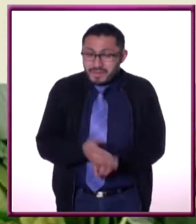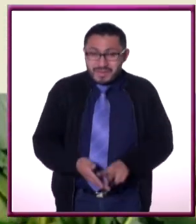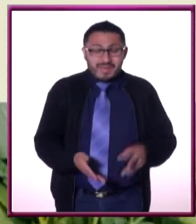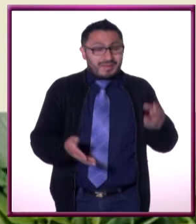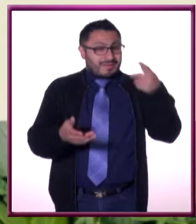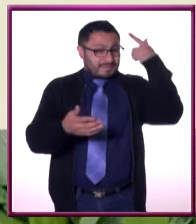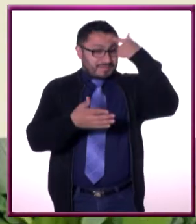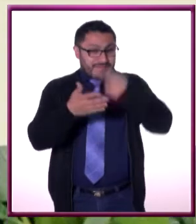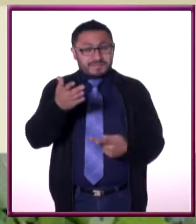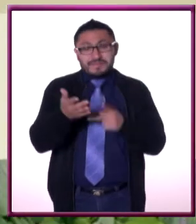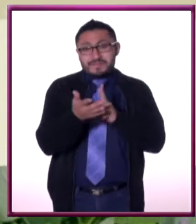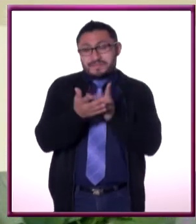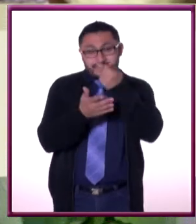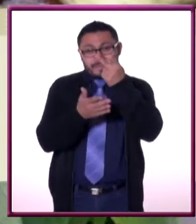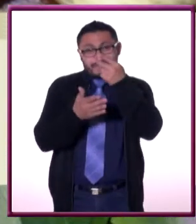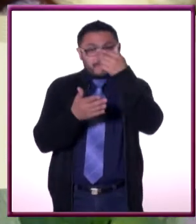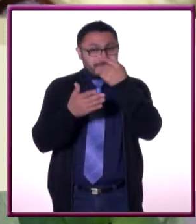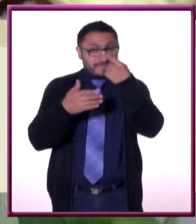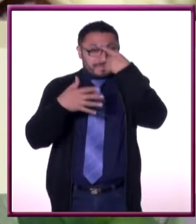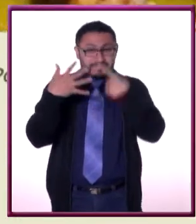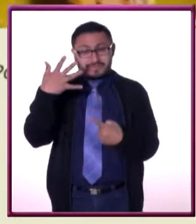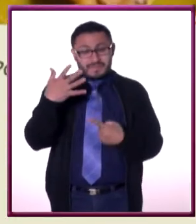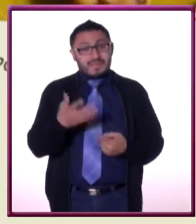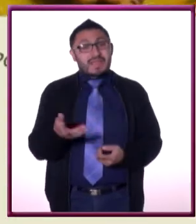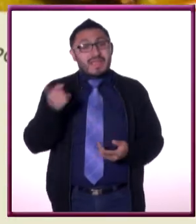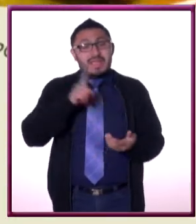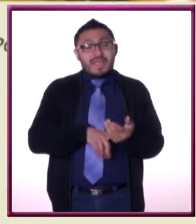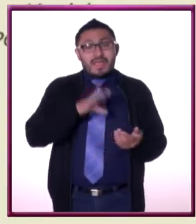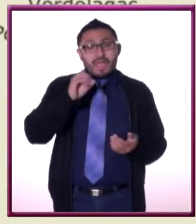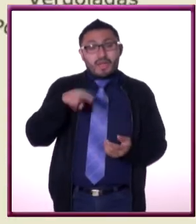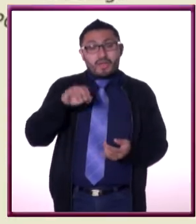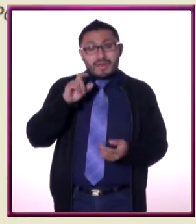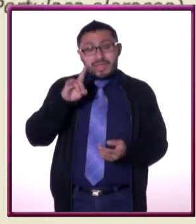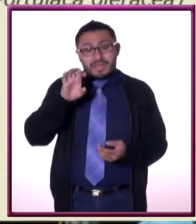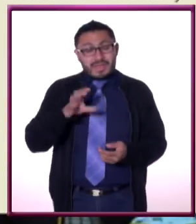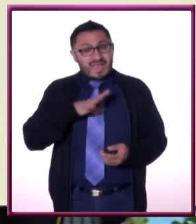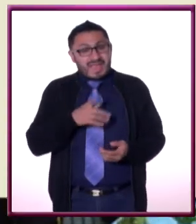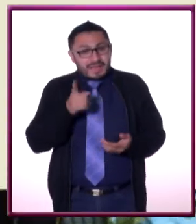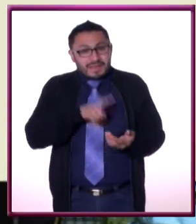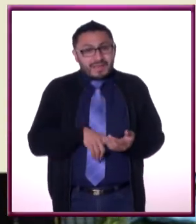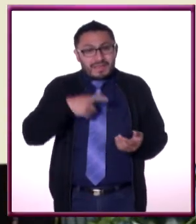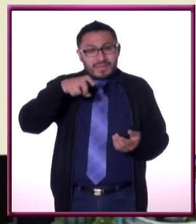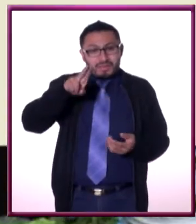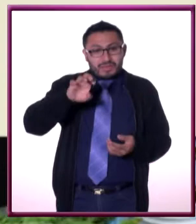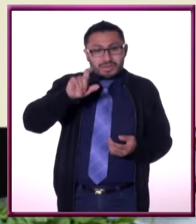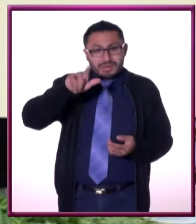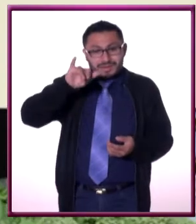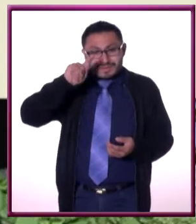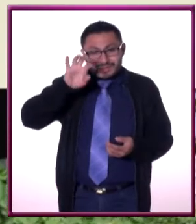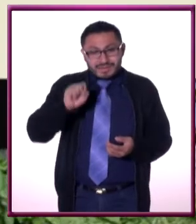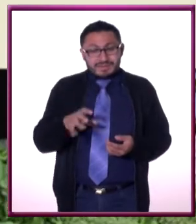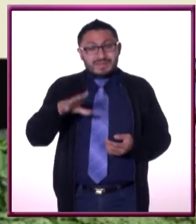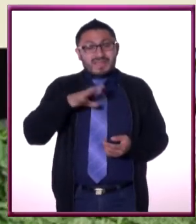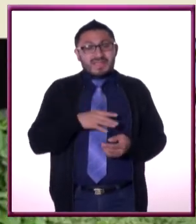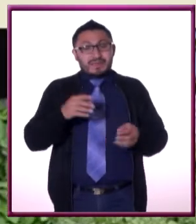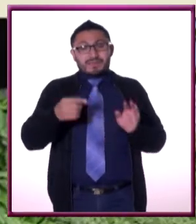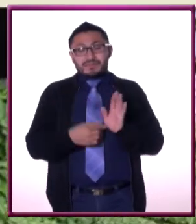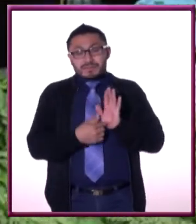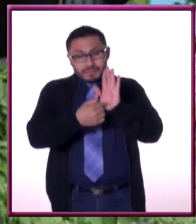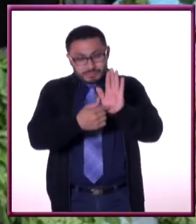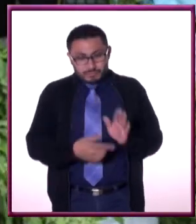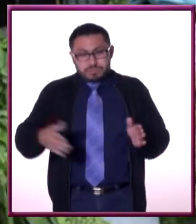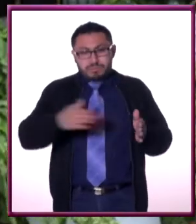estas especies. Incluso en la página de Conavio hay una sección de quelites y ahí hacemos link a varios de estos